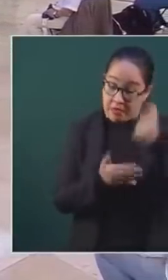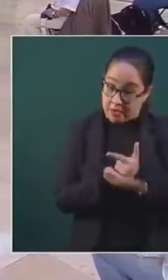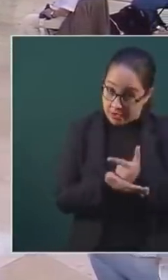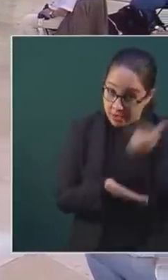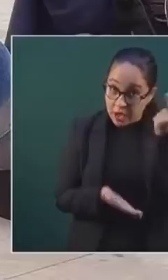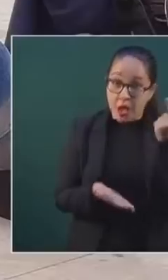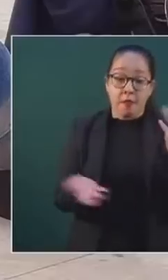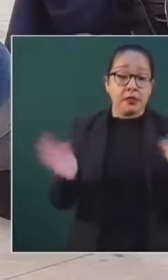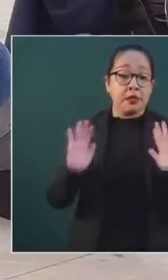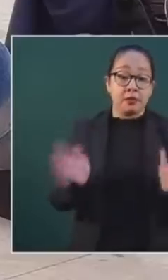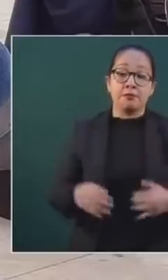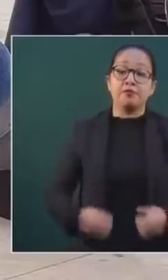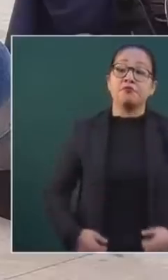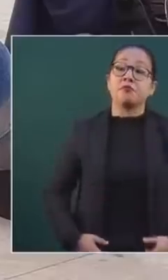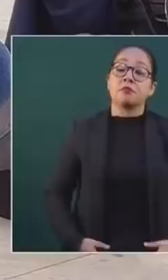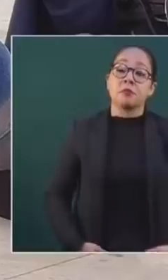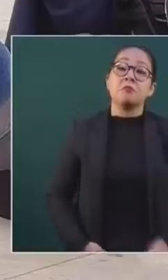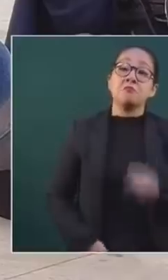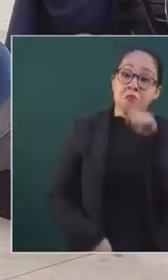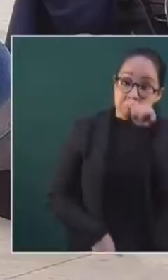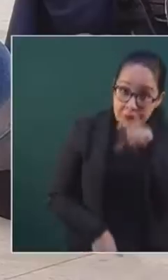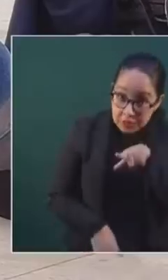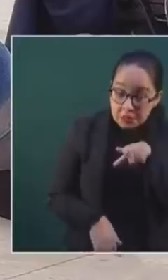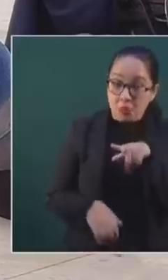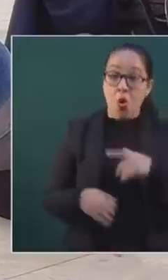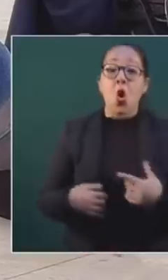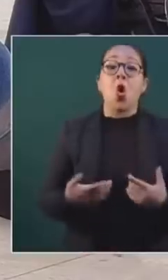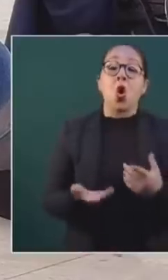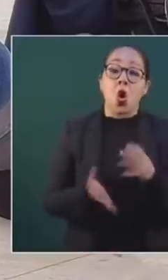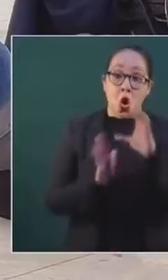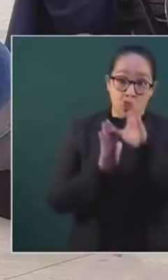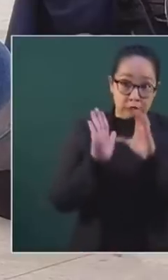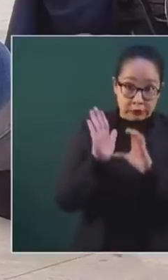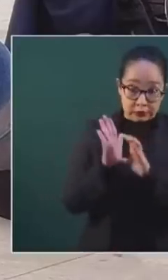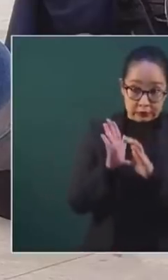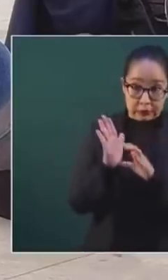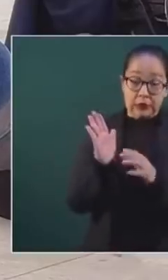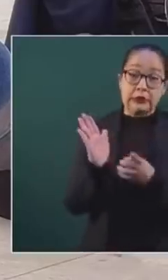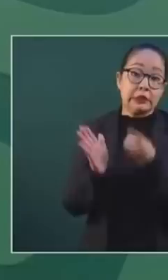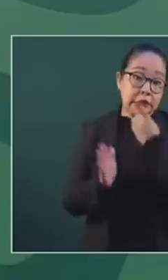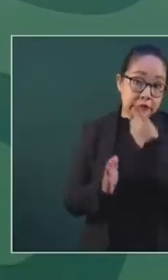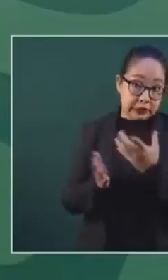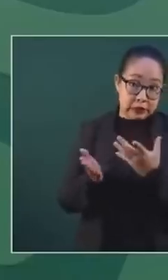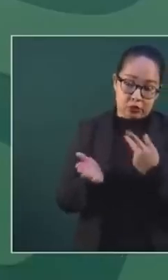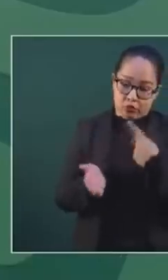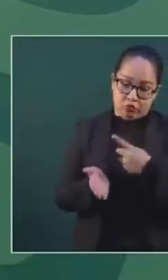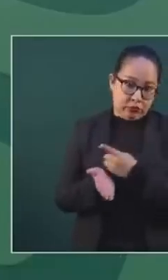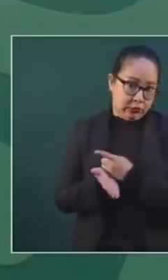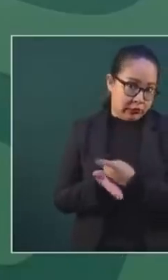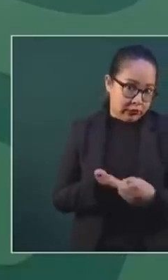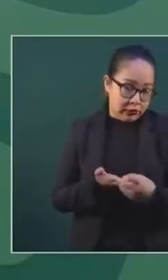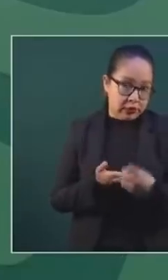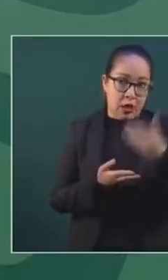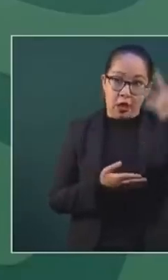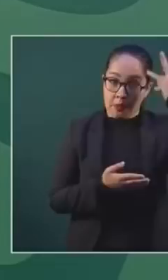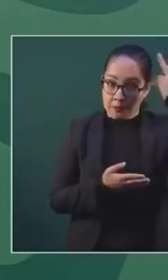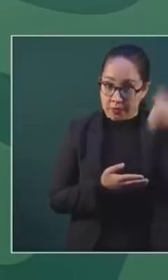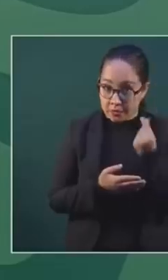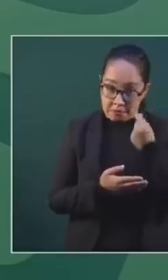de sacar adelante, tiene que haber consensos, tienen que crearse consensos. Y esto de los jueces y de los